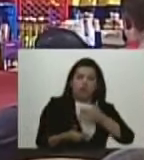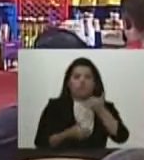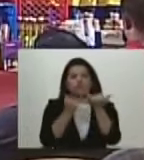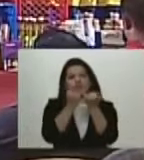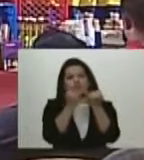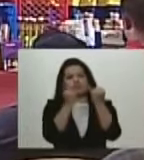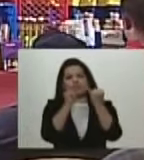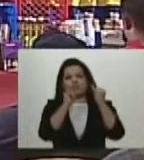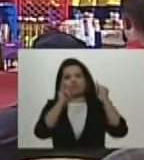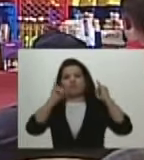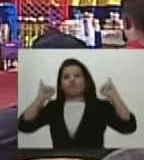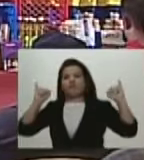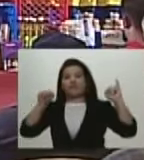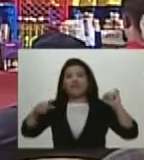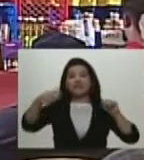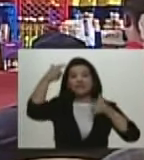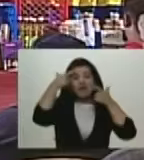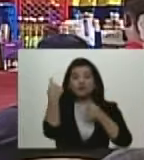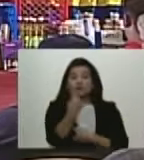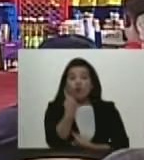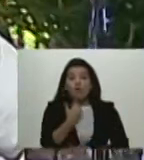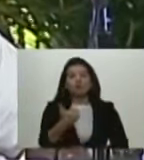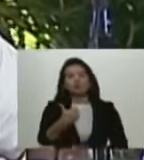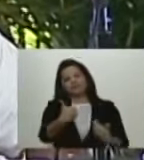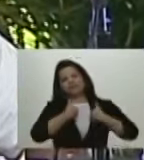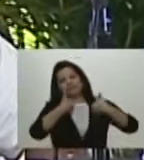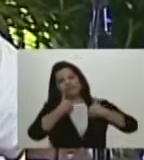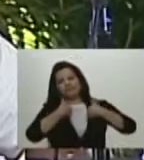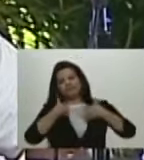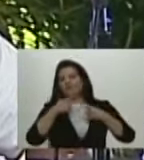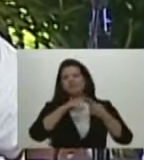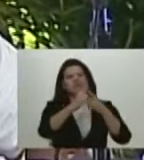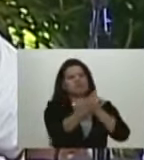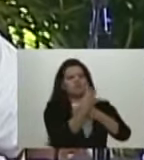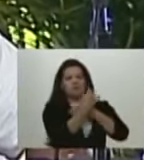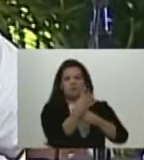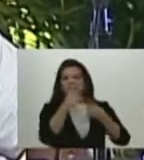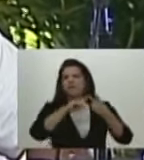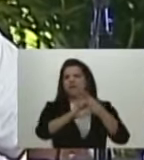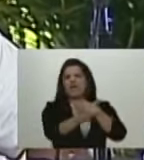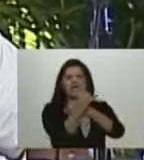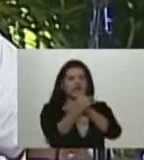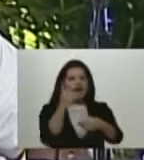petrolero, ataques, mentiras, calumnias.